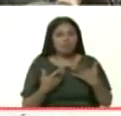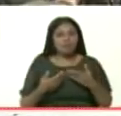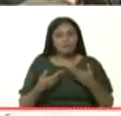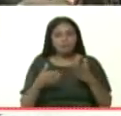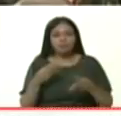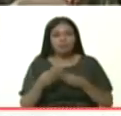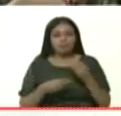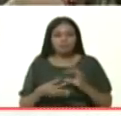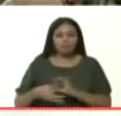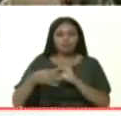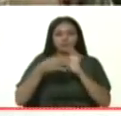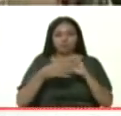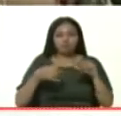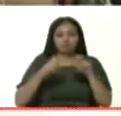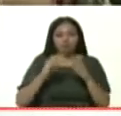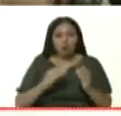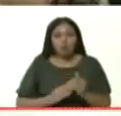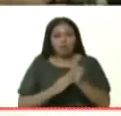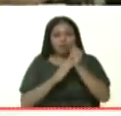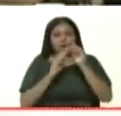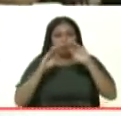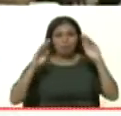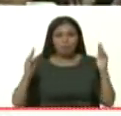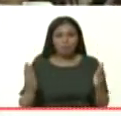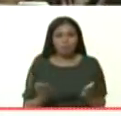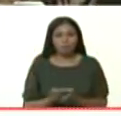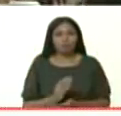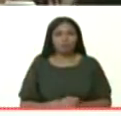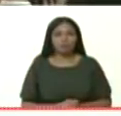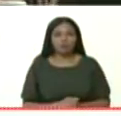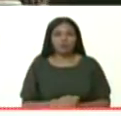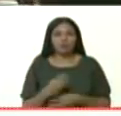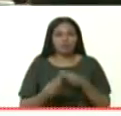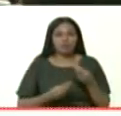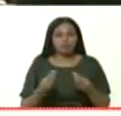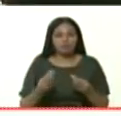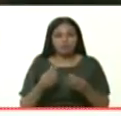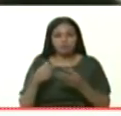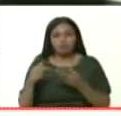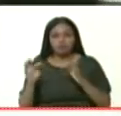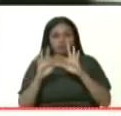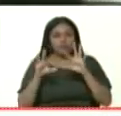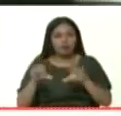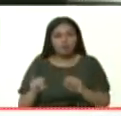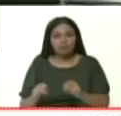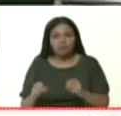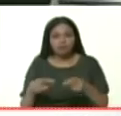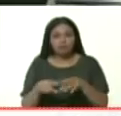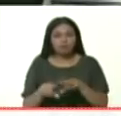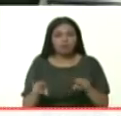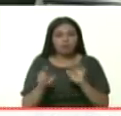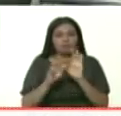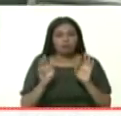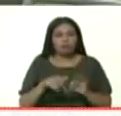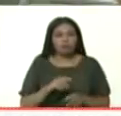ir articulando a todo el liderazgo mundial alternativo al imperialismo y al